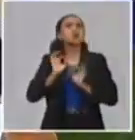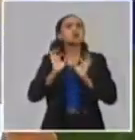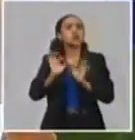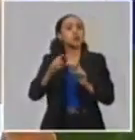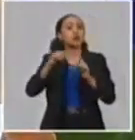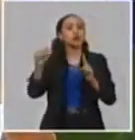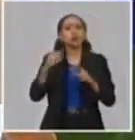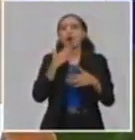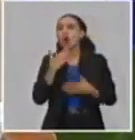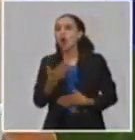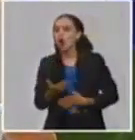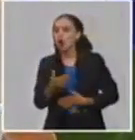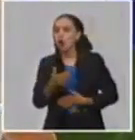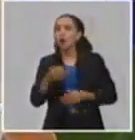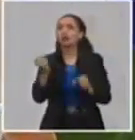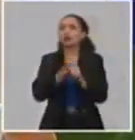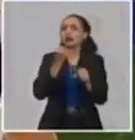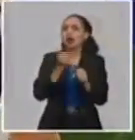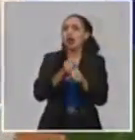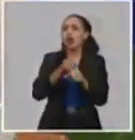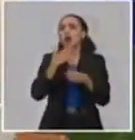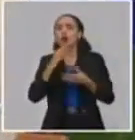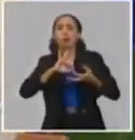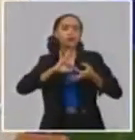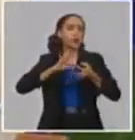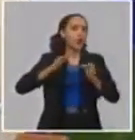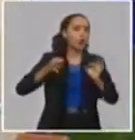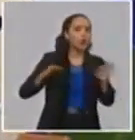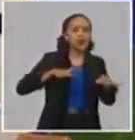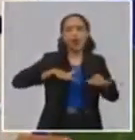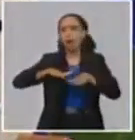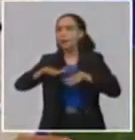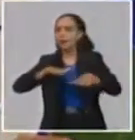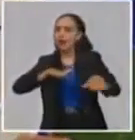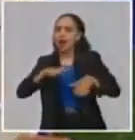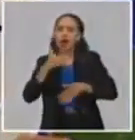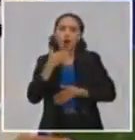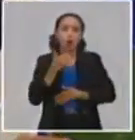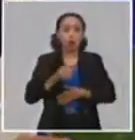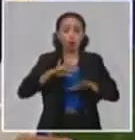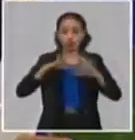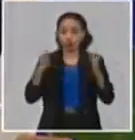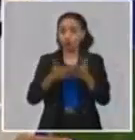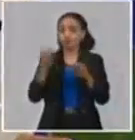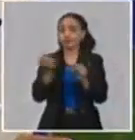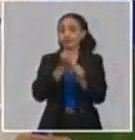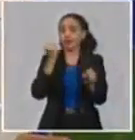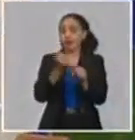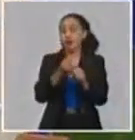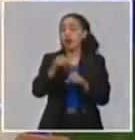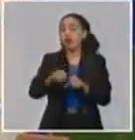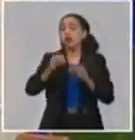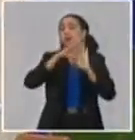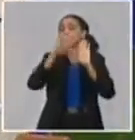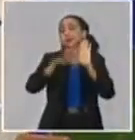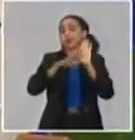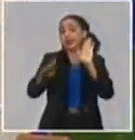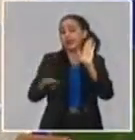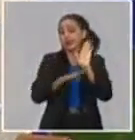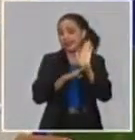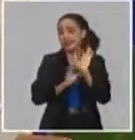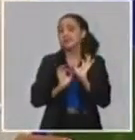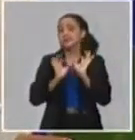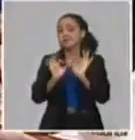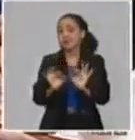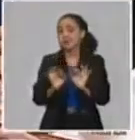se está, cómo se sigue, pues, coordinando, preparando toda esta aplicación de las medidas de la estrategia, ministro, en